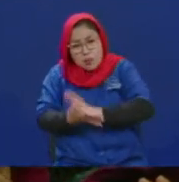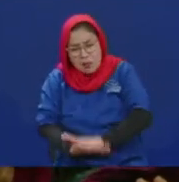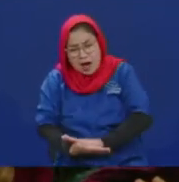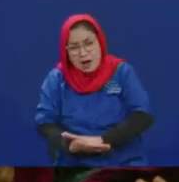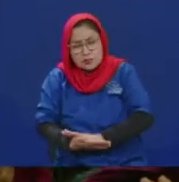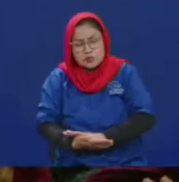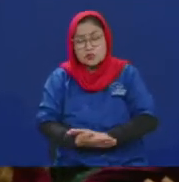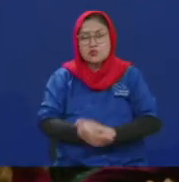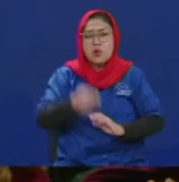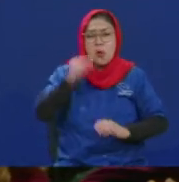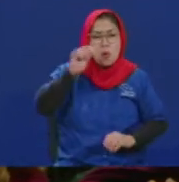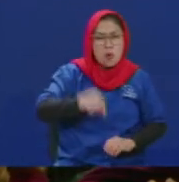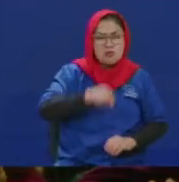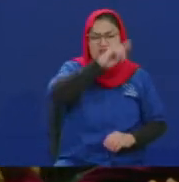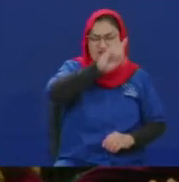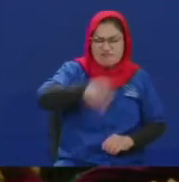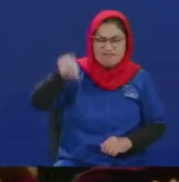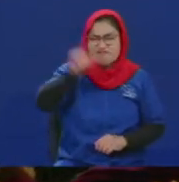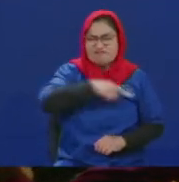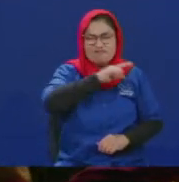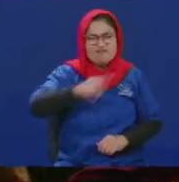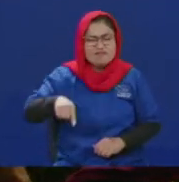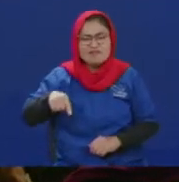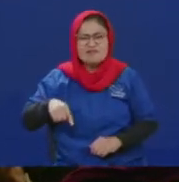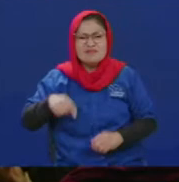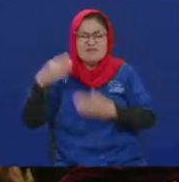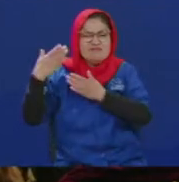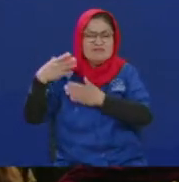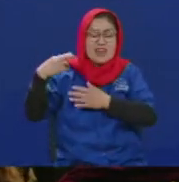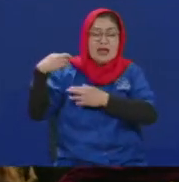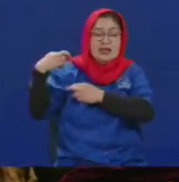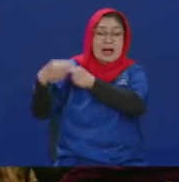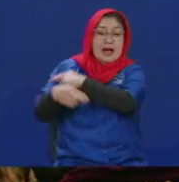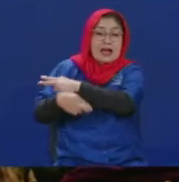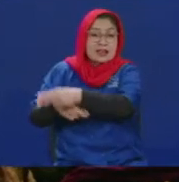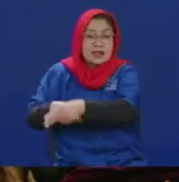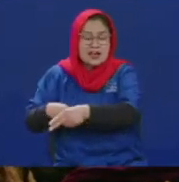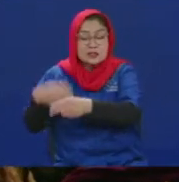anulamos toda maldición ancestral en sus vidas. Papito lindo,